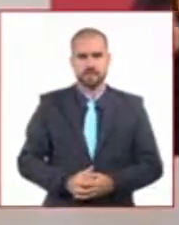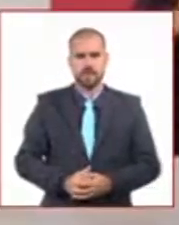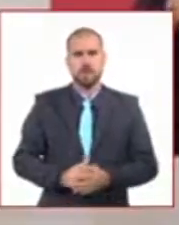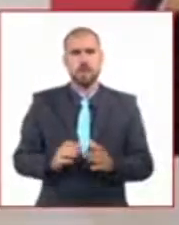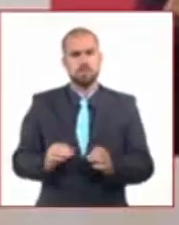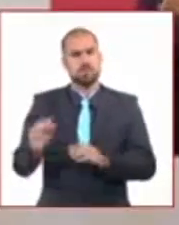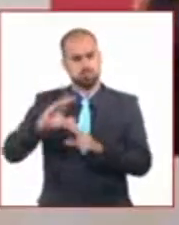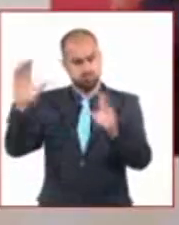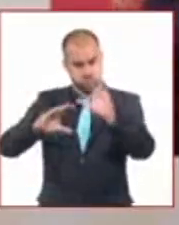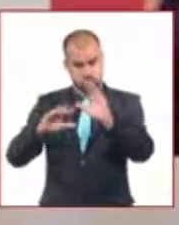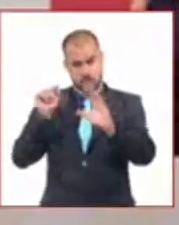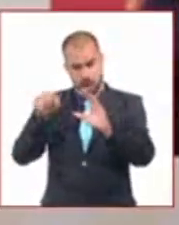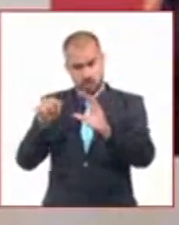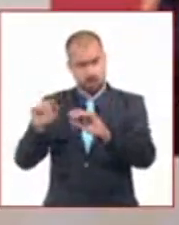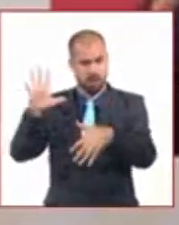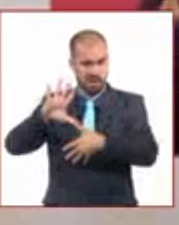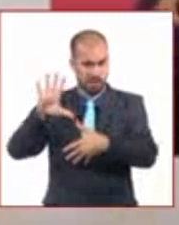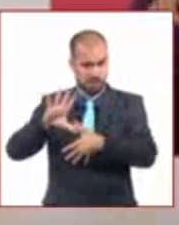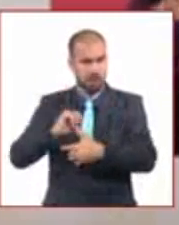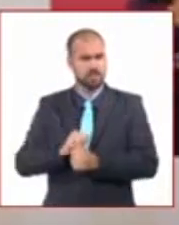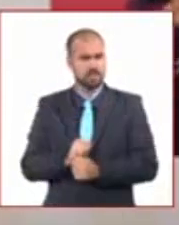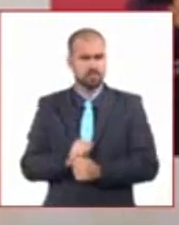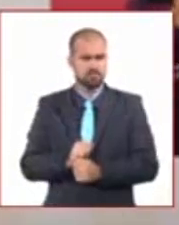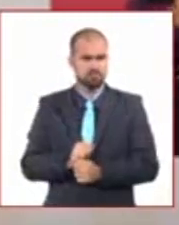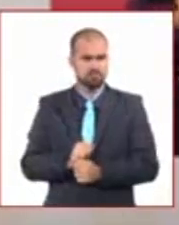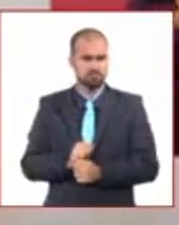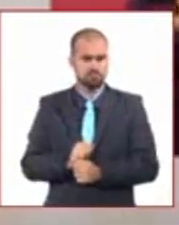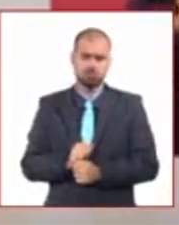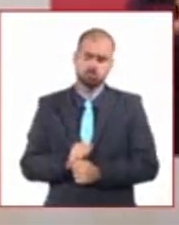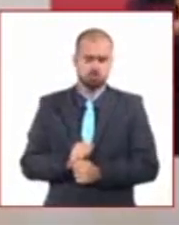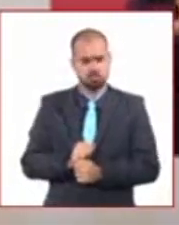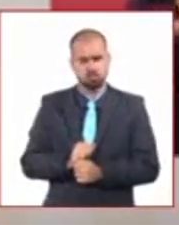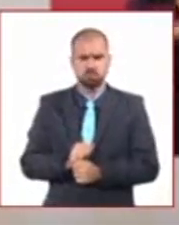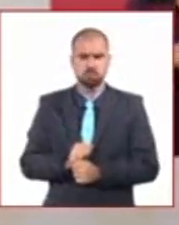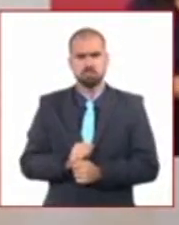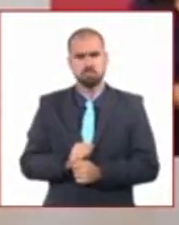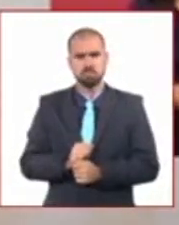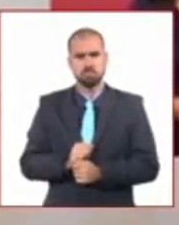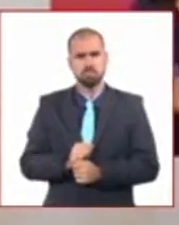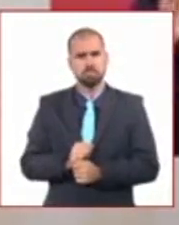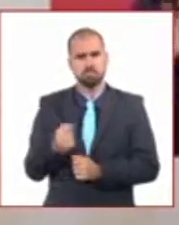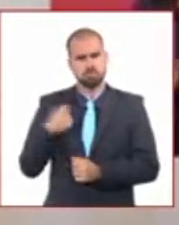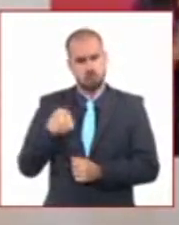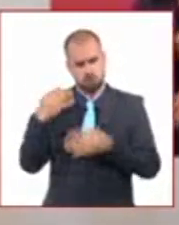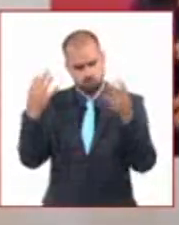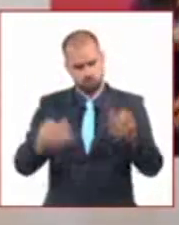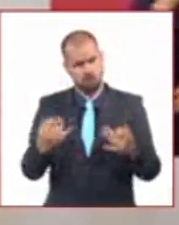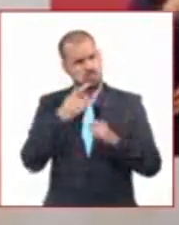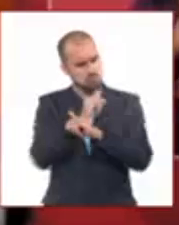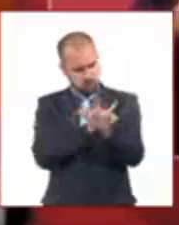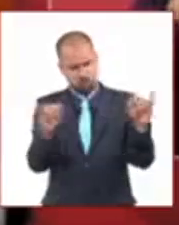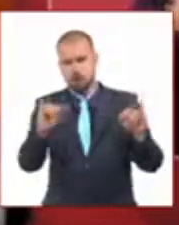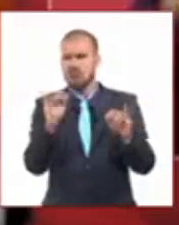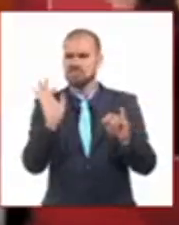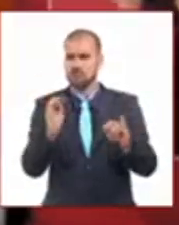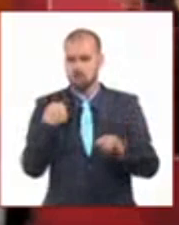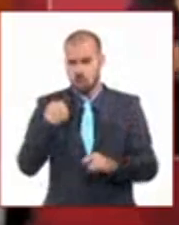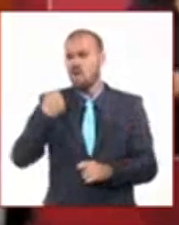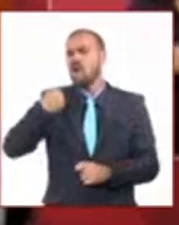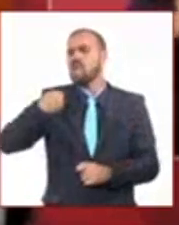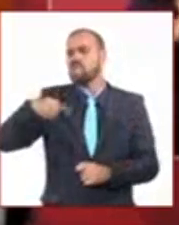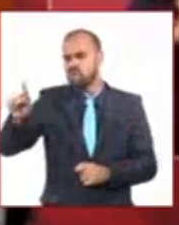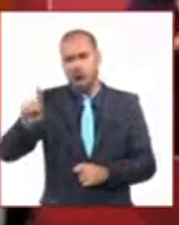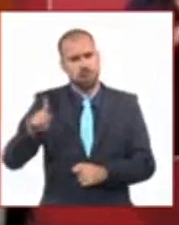e ya y poder informarle al pueblo de méxico que no voy a asistir